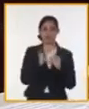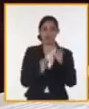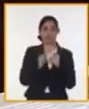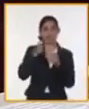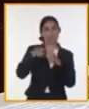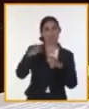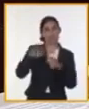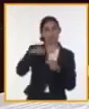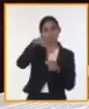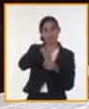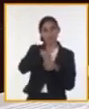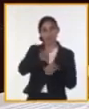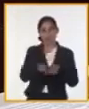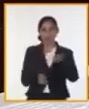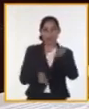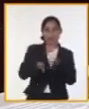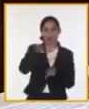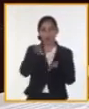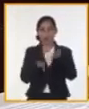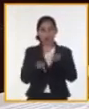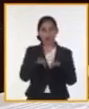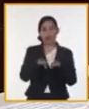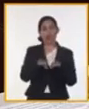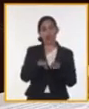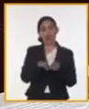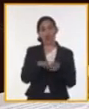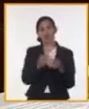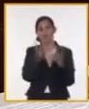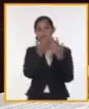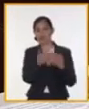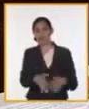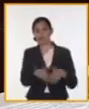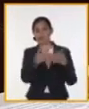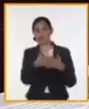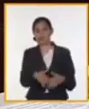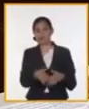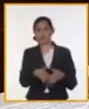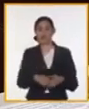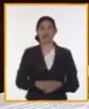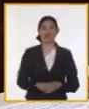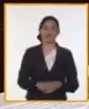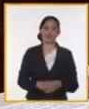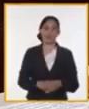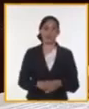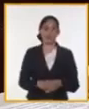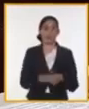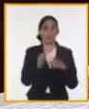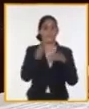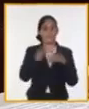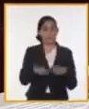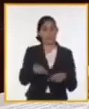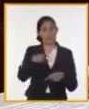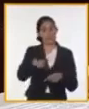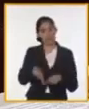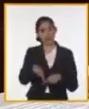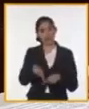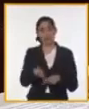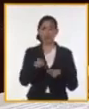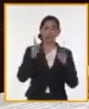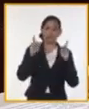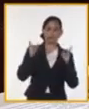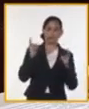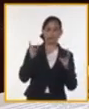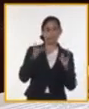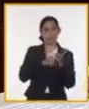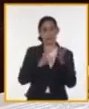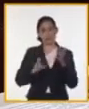se mantuvo en la molida durante toda la zafra. Pero bueno, aquí estamos en un escenario del partido. Aquí